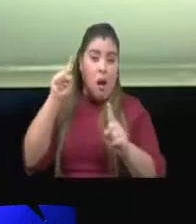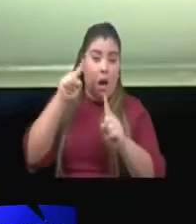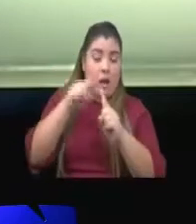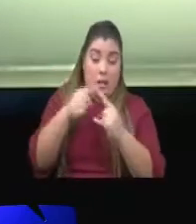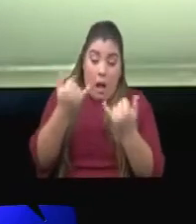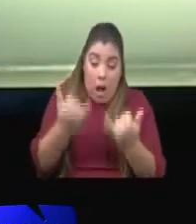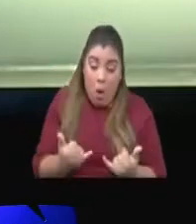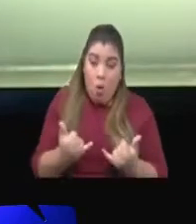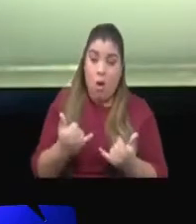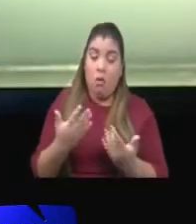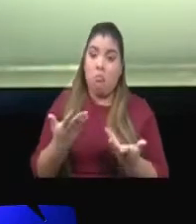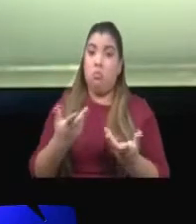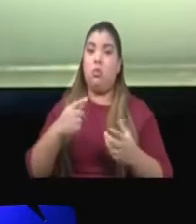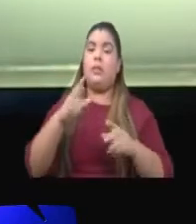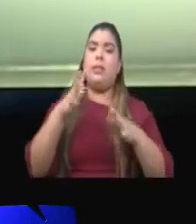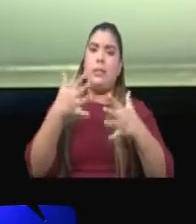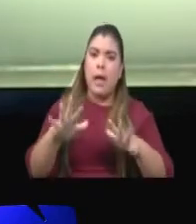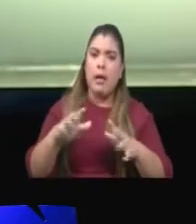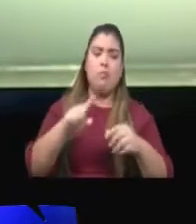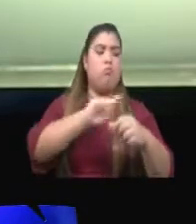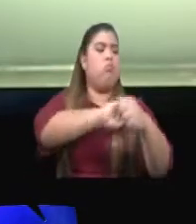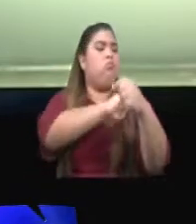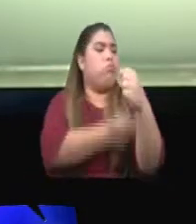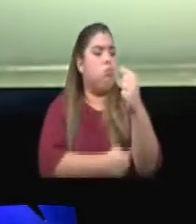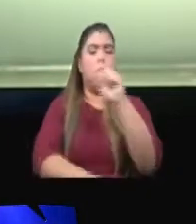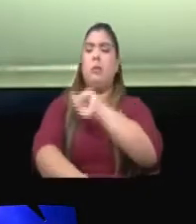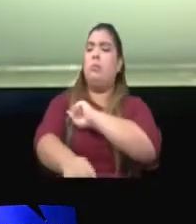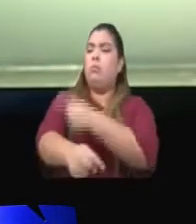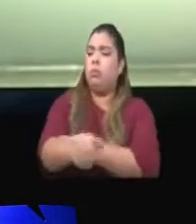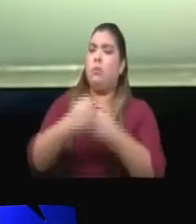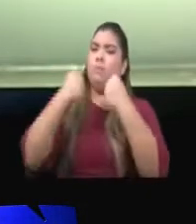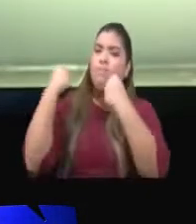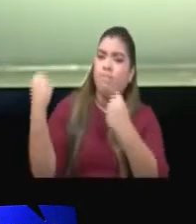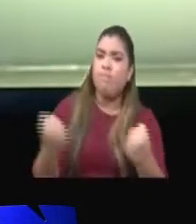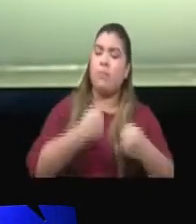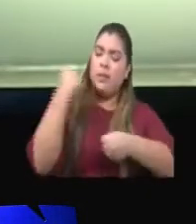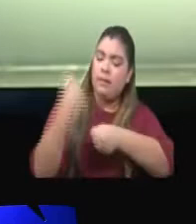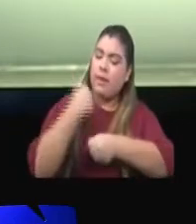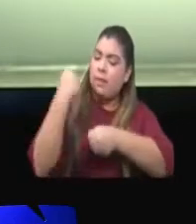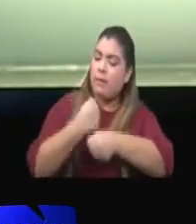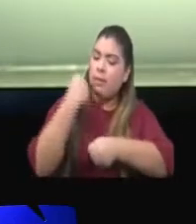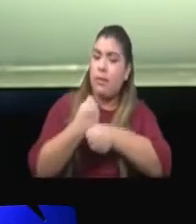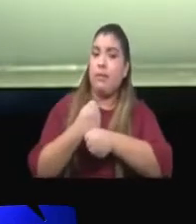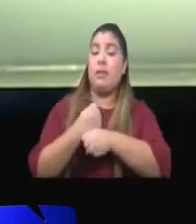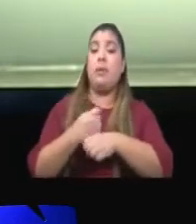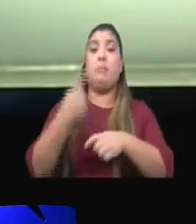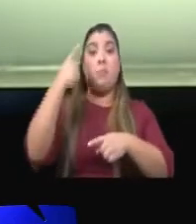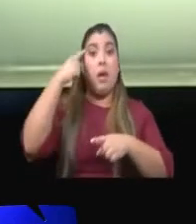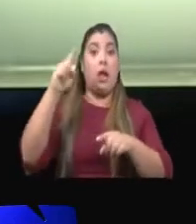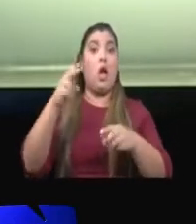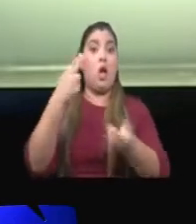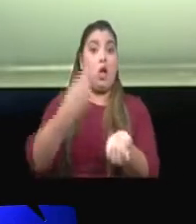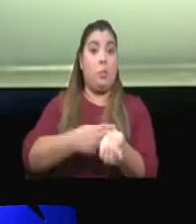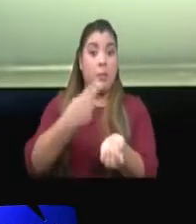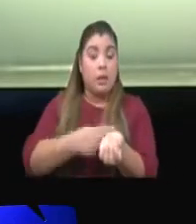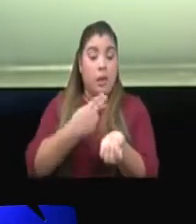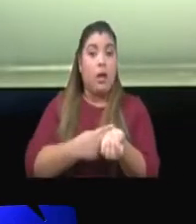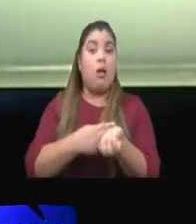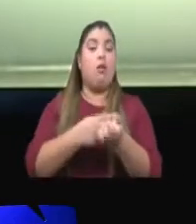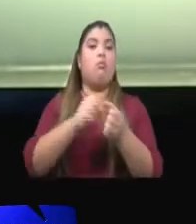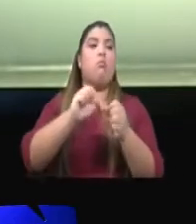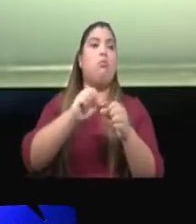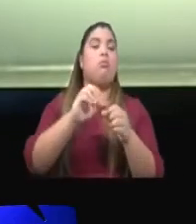en un esfuerzo por reforzar las unidades ejecutoras y por supuesto el plan cobit